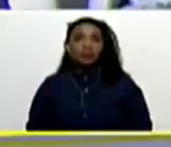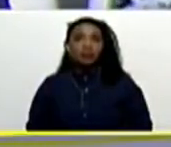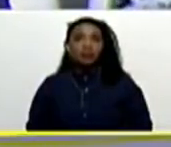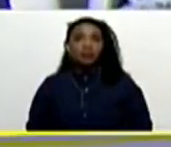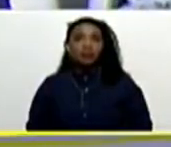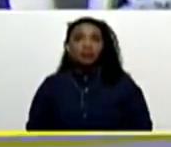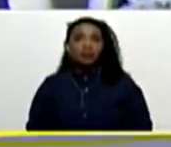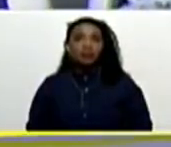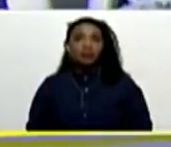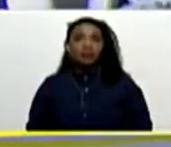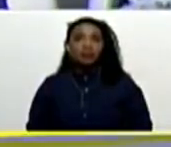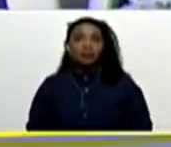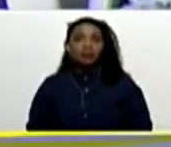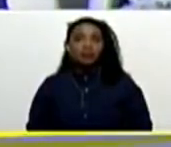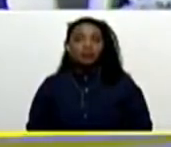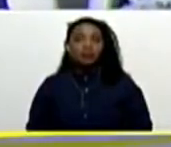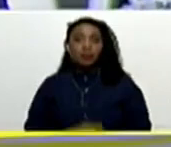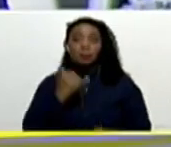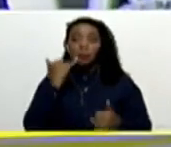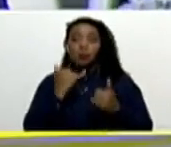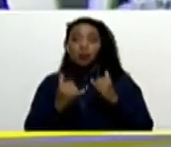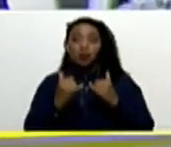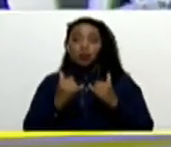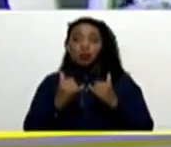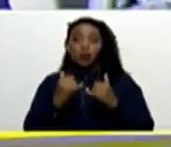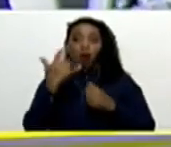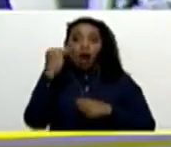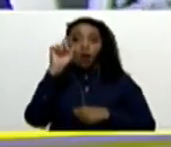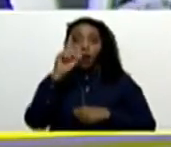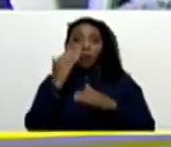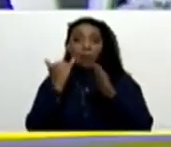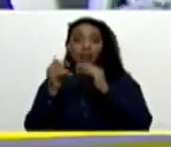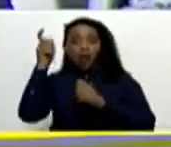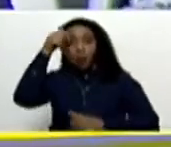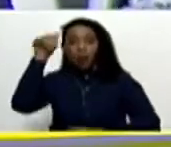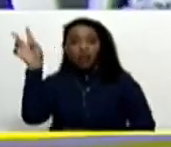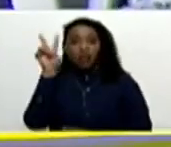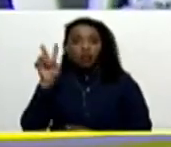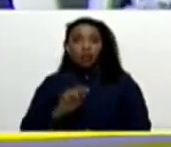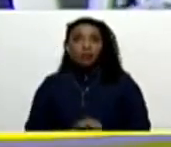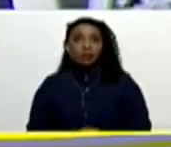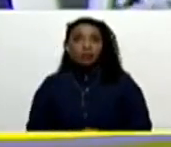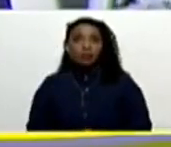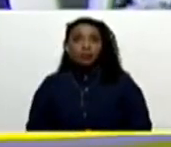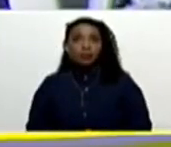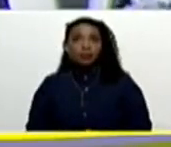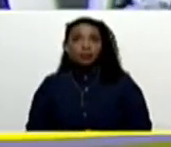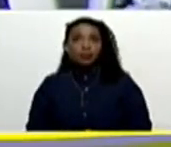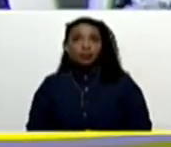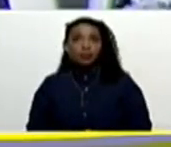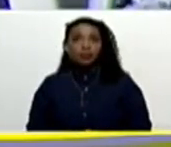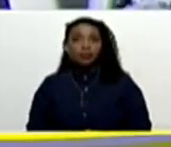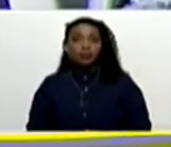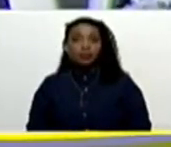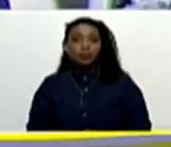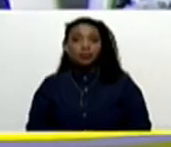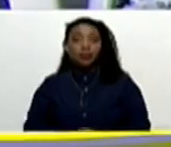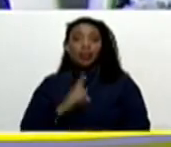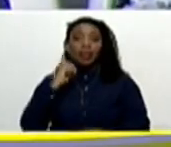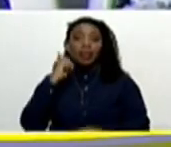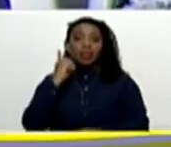I say finally to you, the people of Venezuela. Y por último tengo este mensaje para el pueblo de Venezuela. That you should be a proud people. Deben